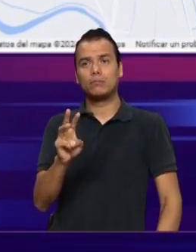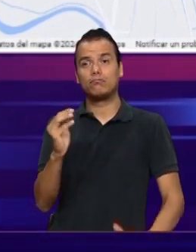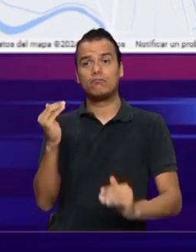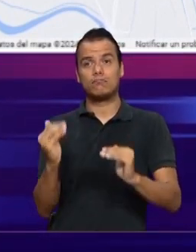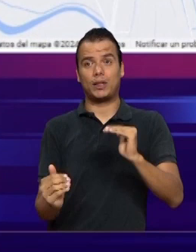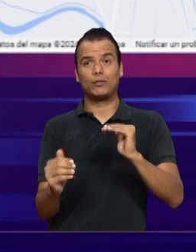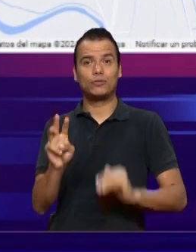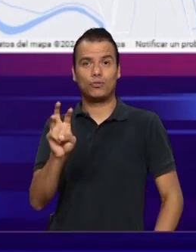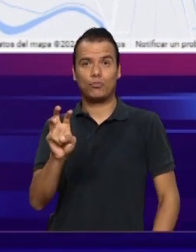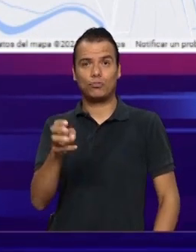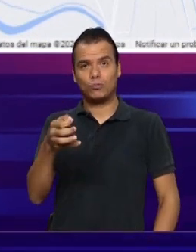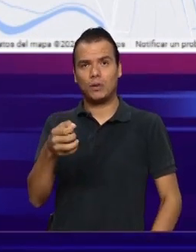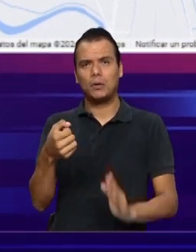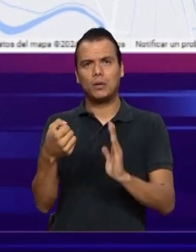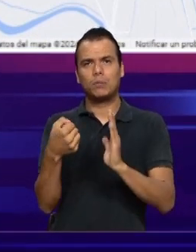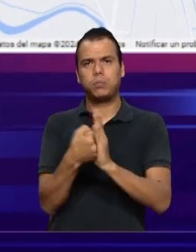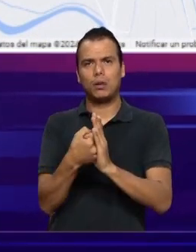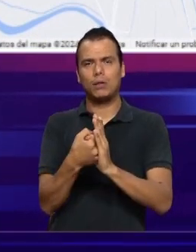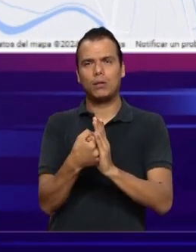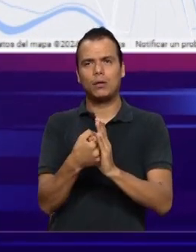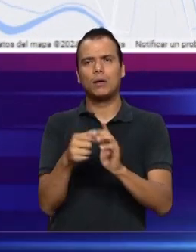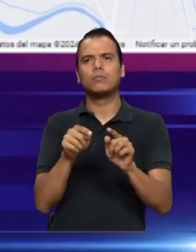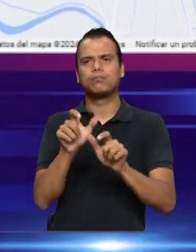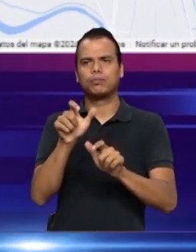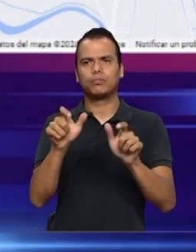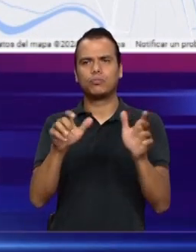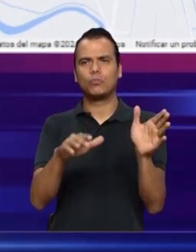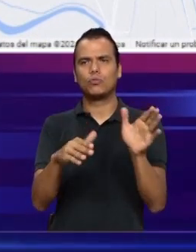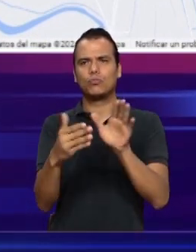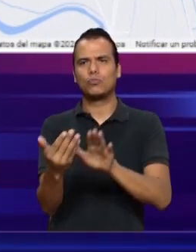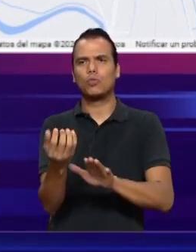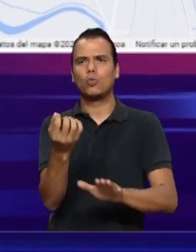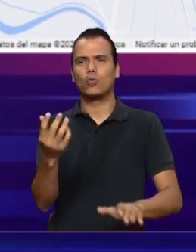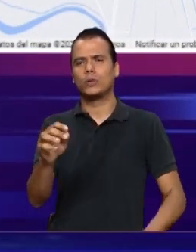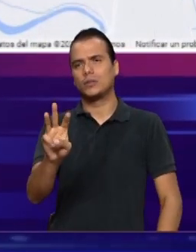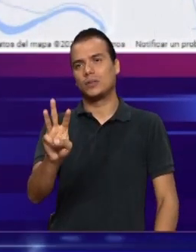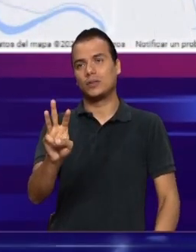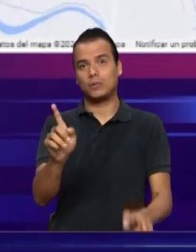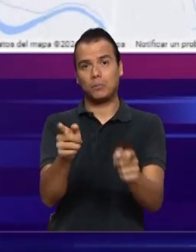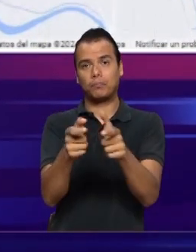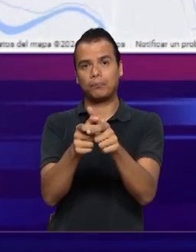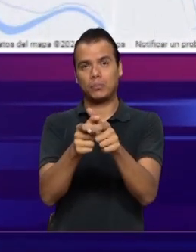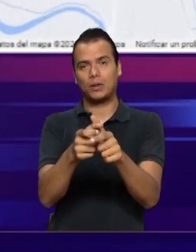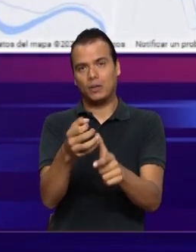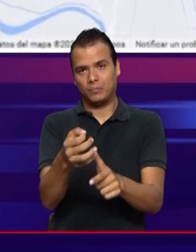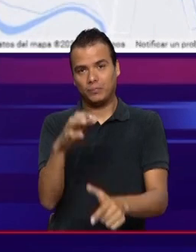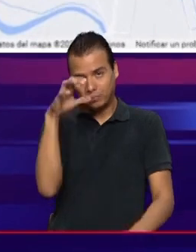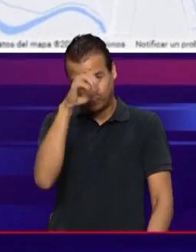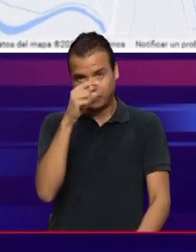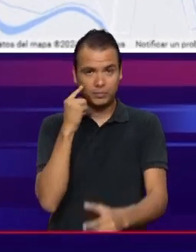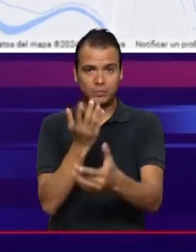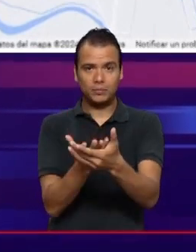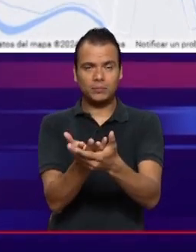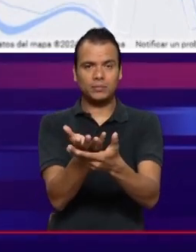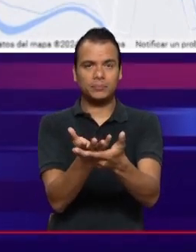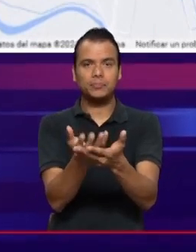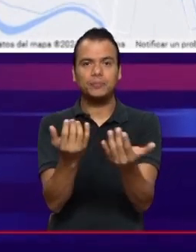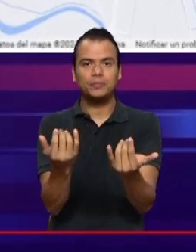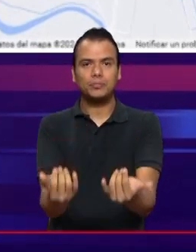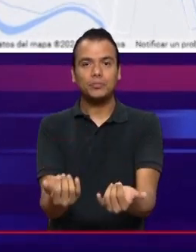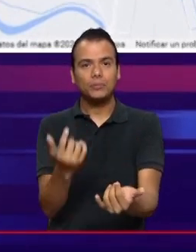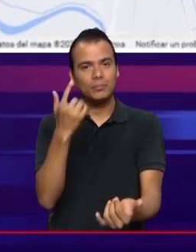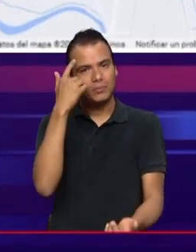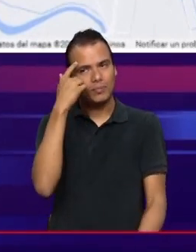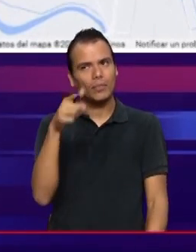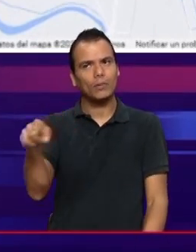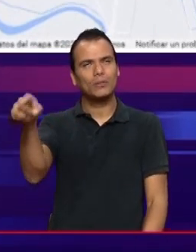presentado infortunadamente 3 víctimas en el año 2024. Por eso damos recomendaciones principalmente en este momento. Se genera